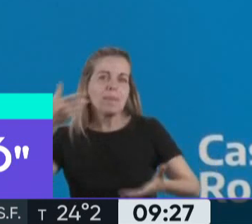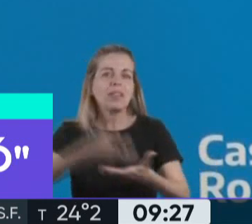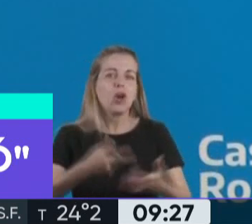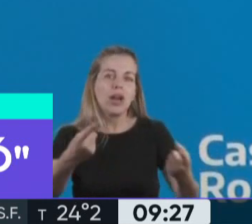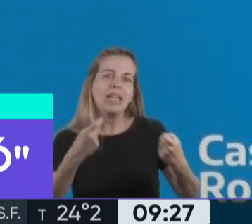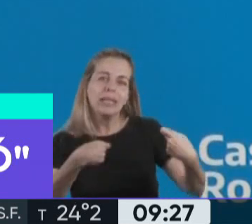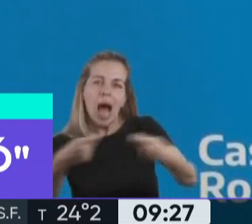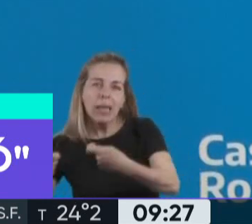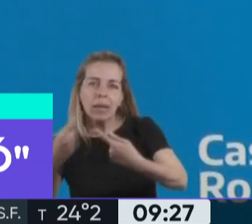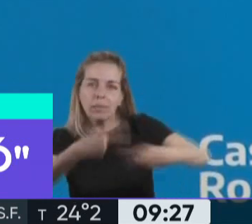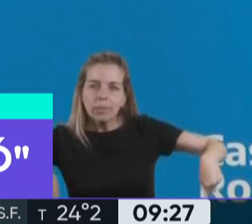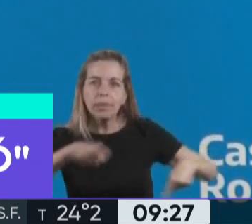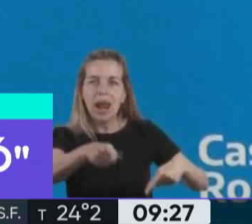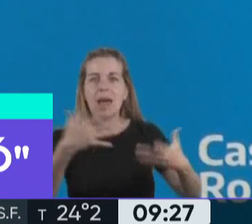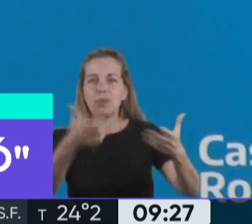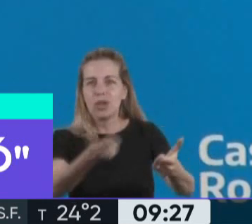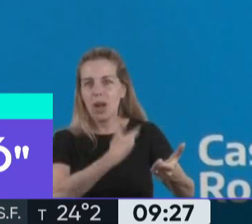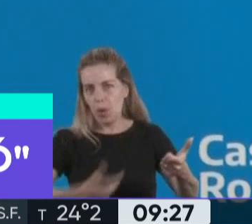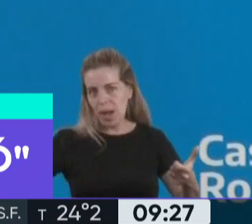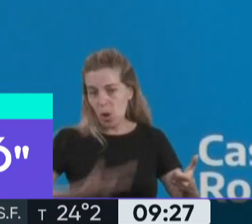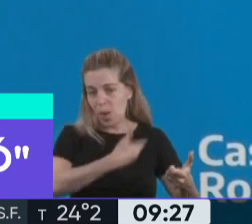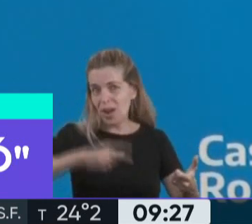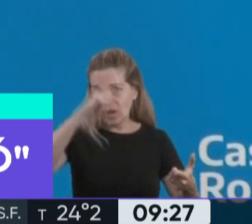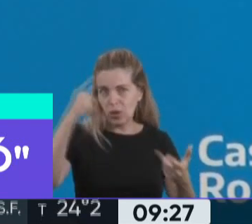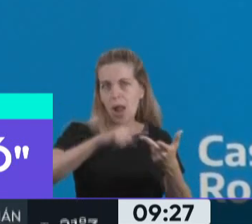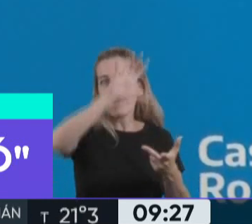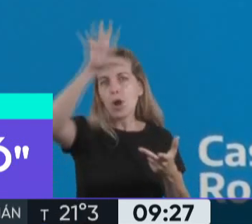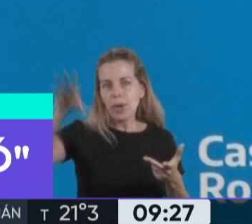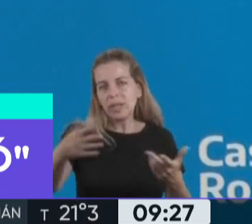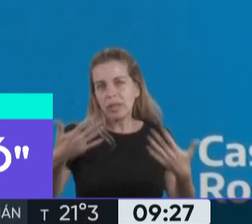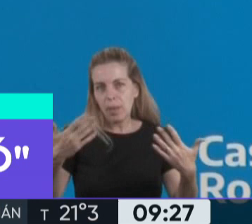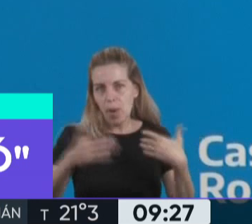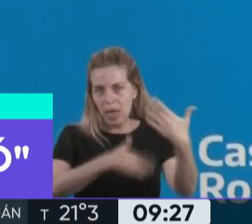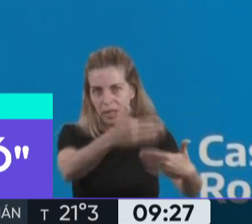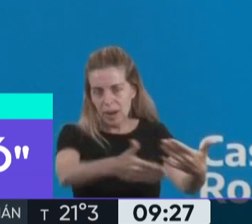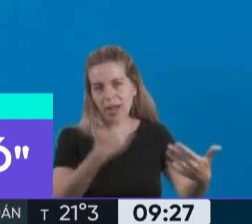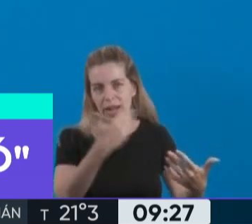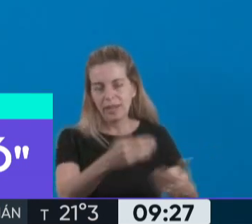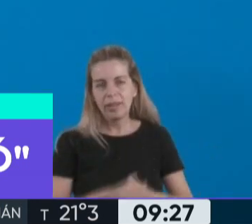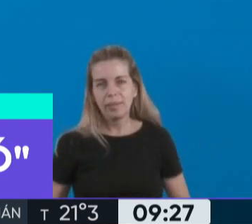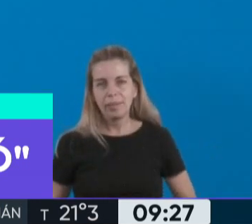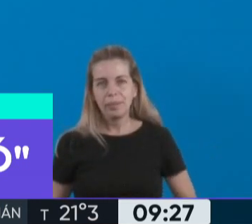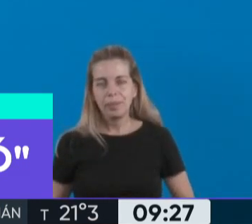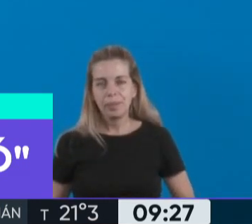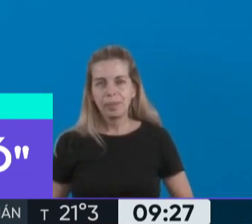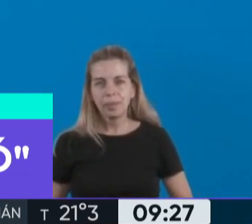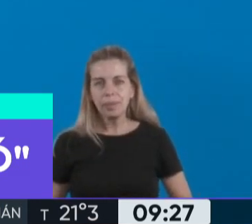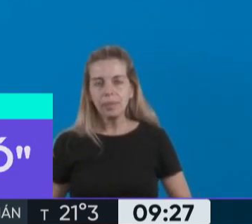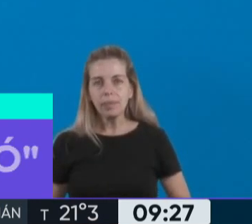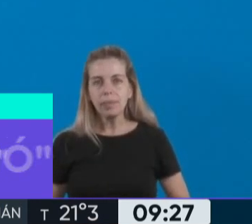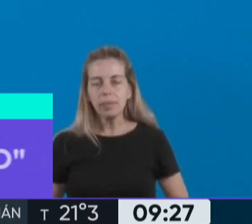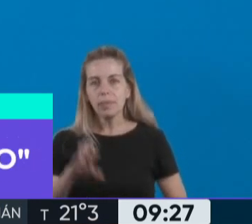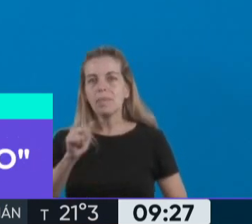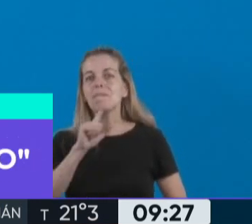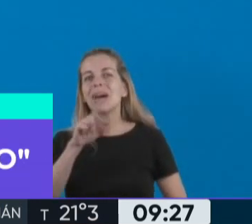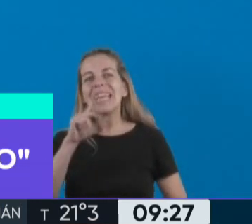gastar para llevar el gobierno adelante, el gobierno nacional y las provincias se pueda llevar adelante. Gracias, Silvia. Patrick